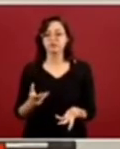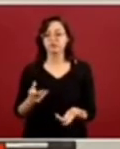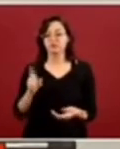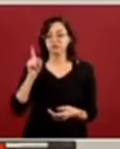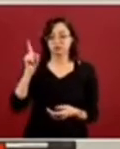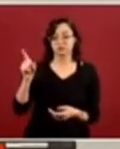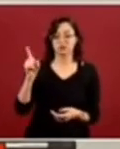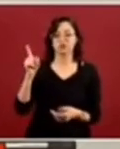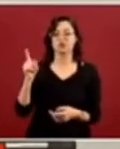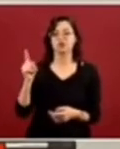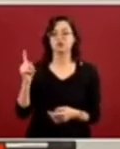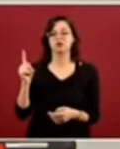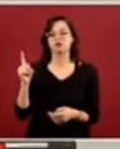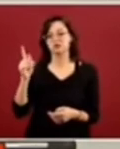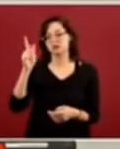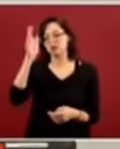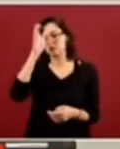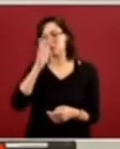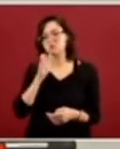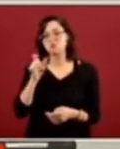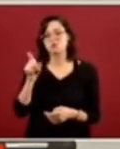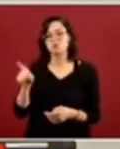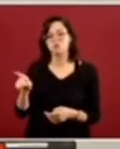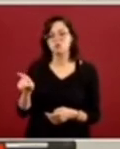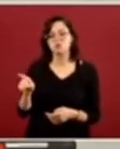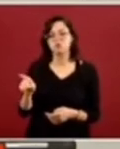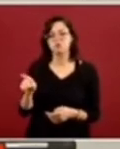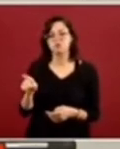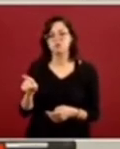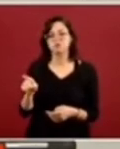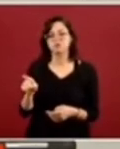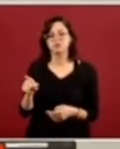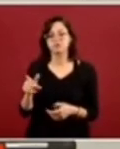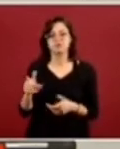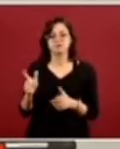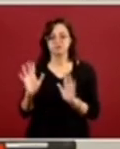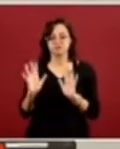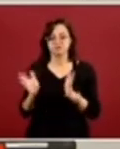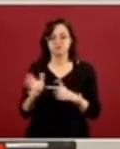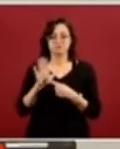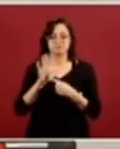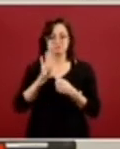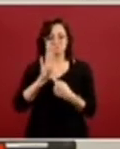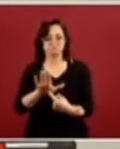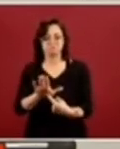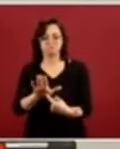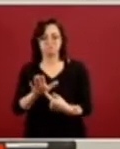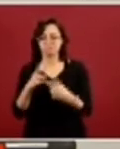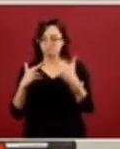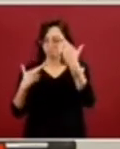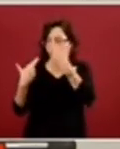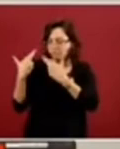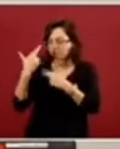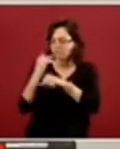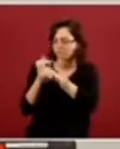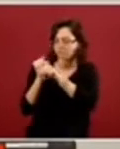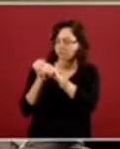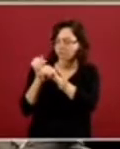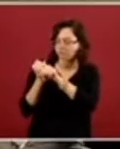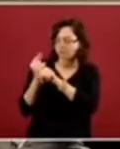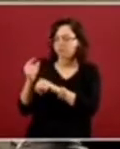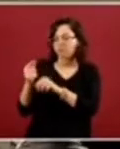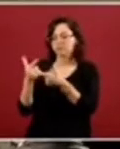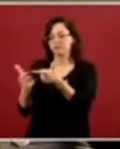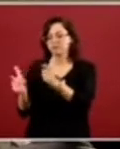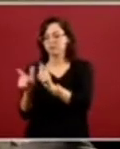hoy día a conocer algunas de los primeros resultados del análisis de la investigación que un grupo